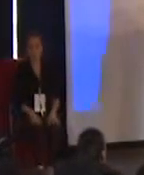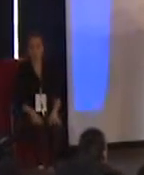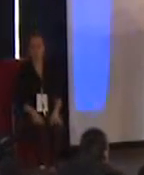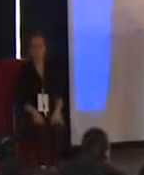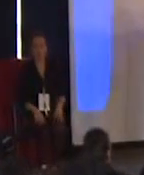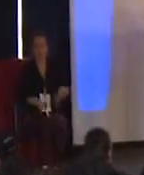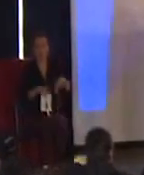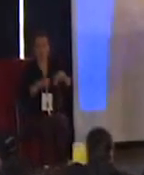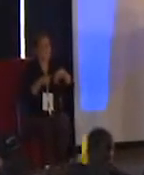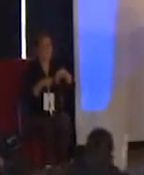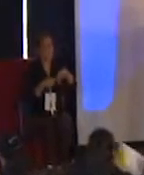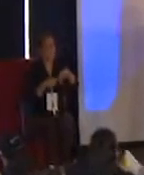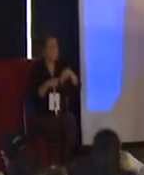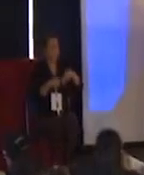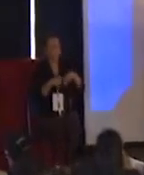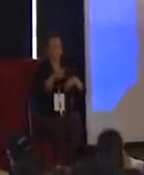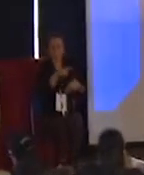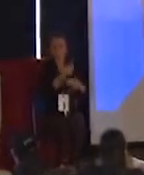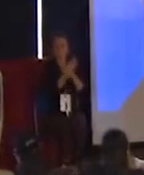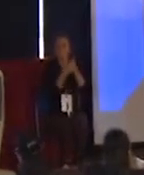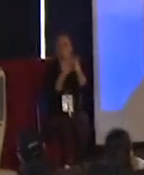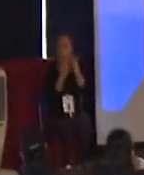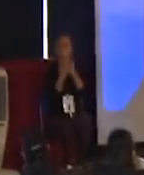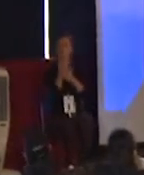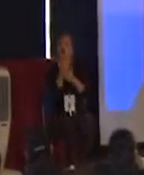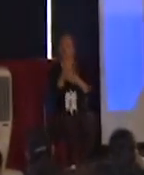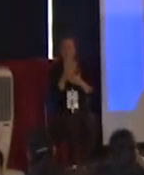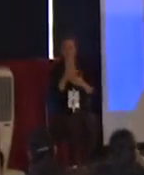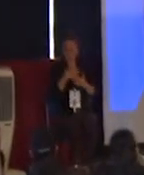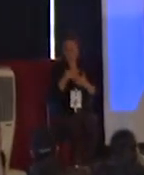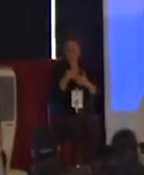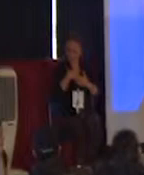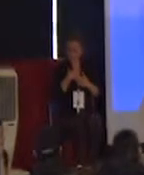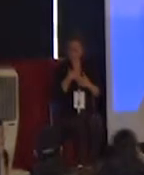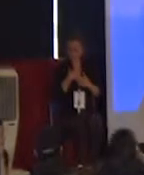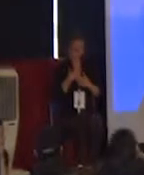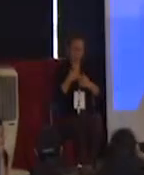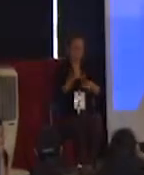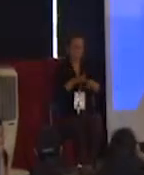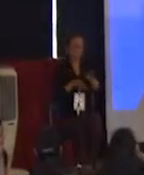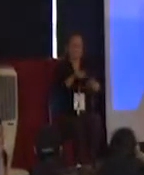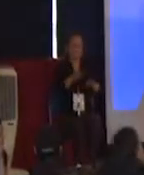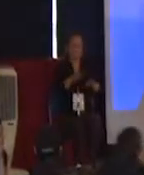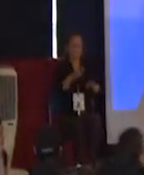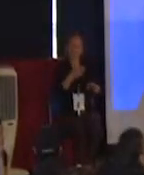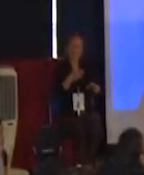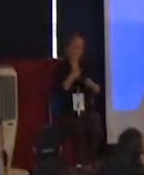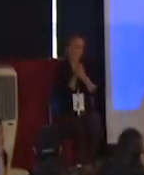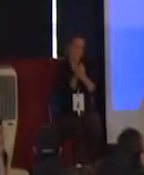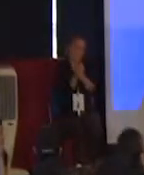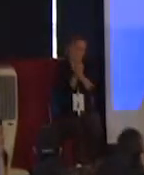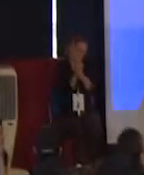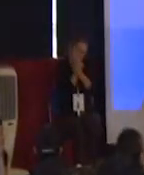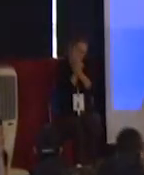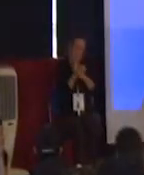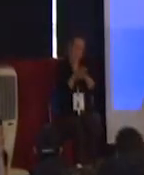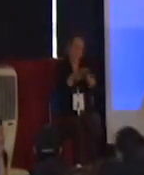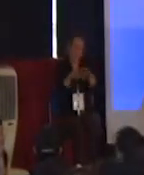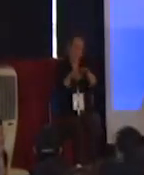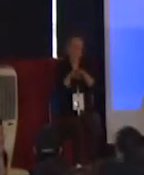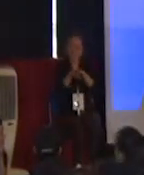pierna y tú las manos. ¿Y tú qué estás resaltando? Las pies. ¿Por qué? Cuéntanos.